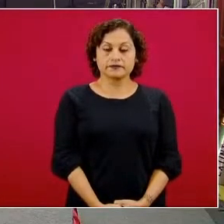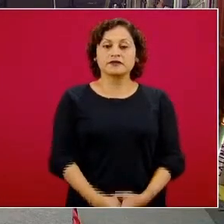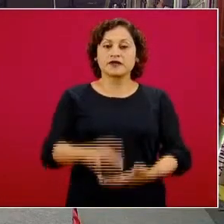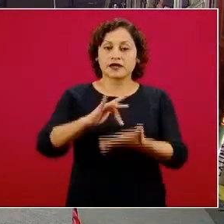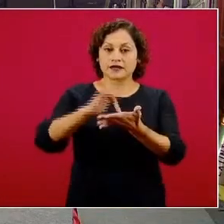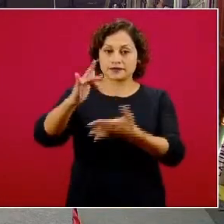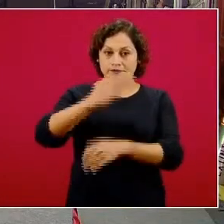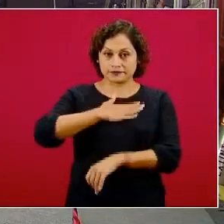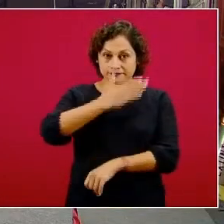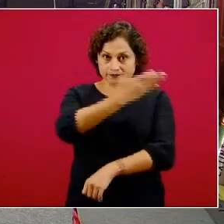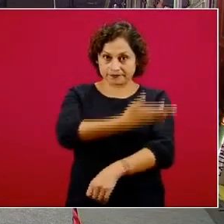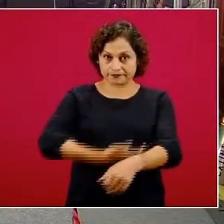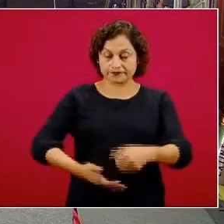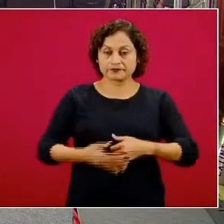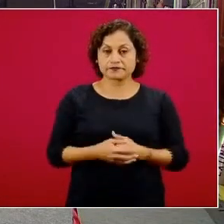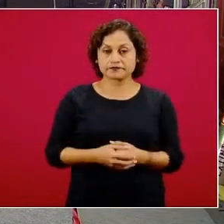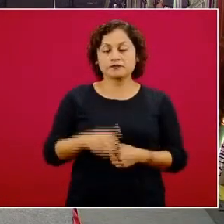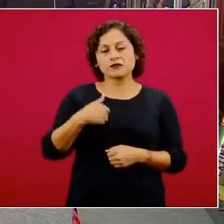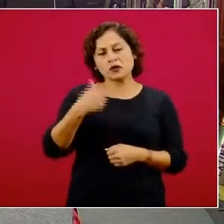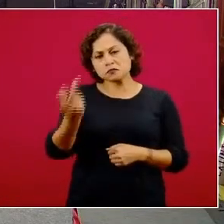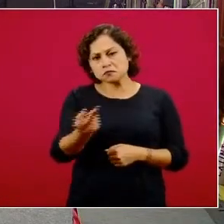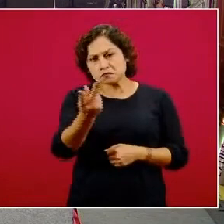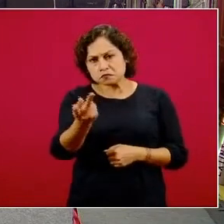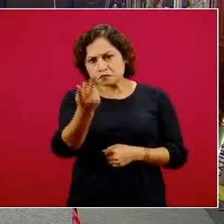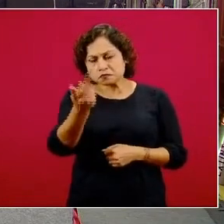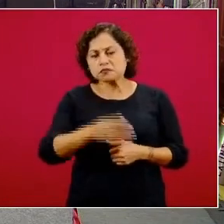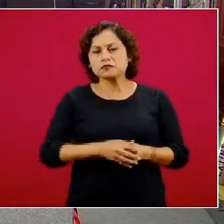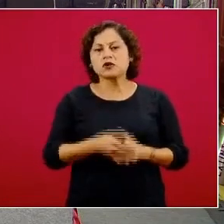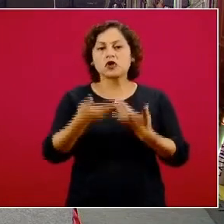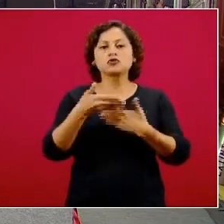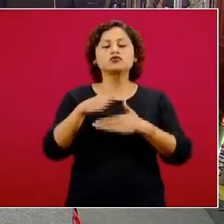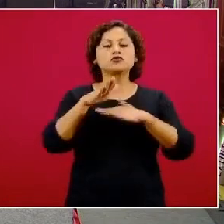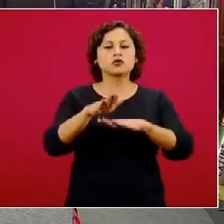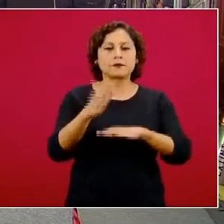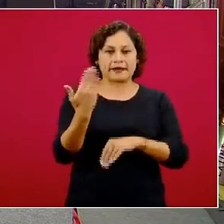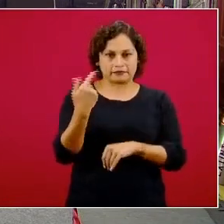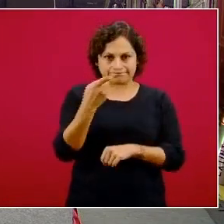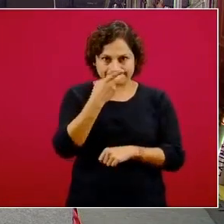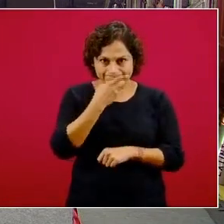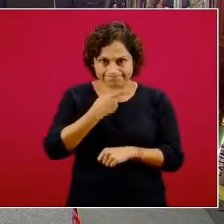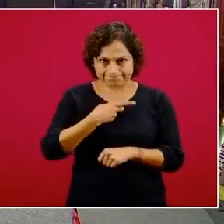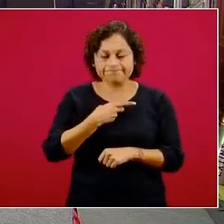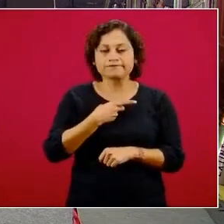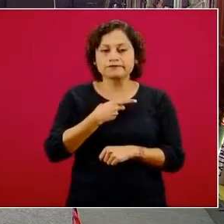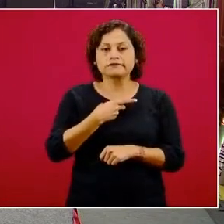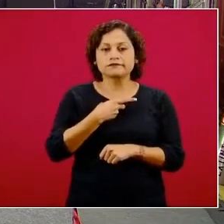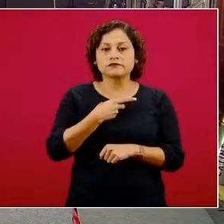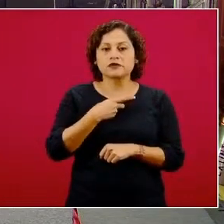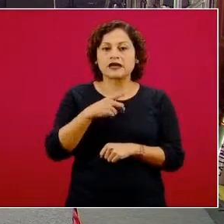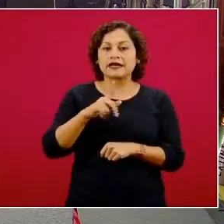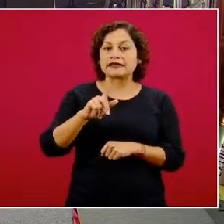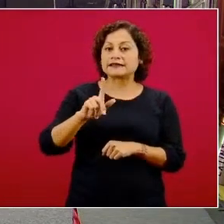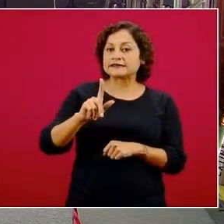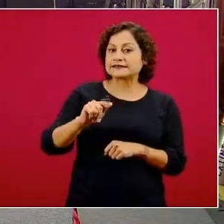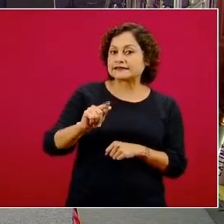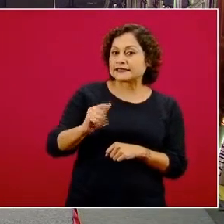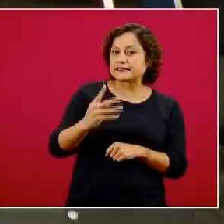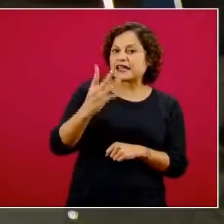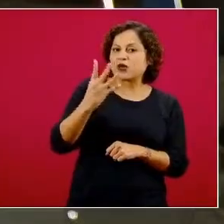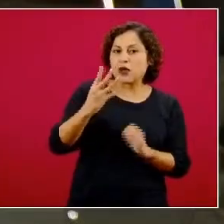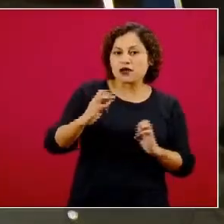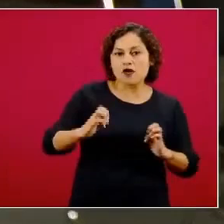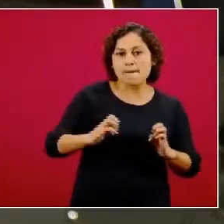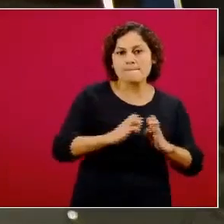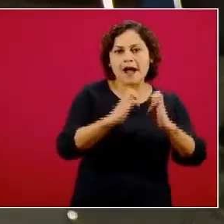Gracias, buenas tardes. Preguntarle, doctor, de lo que nos estaba comentando hace un momento, ¿en qué consisten los 74 eventos o los más